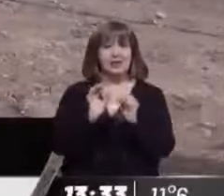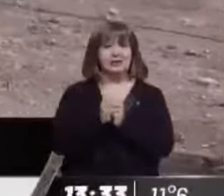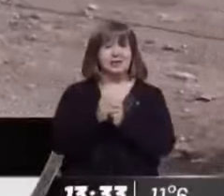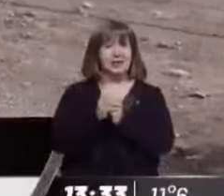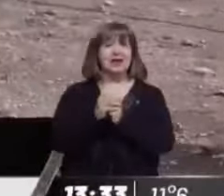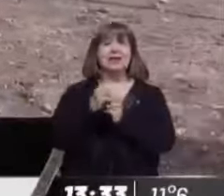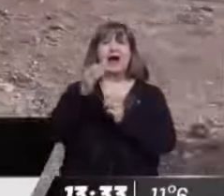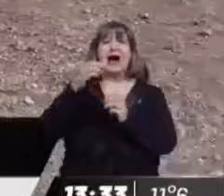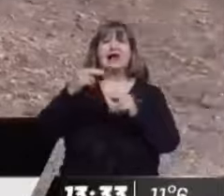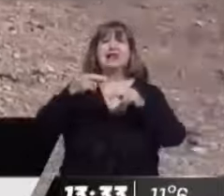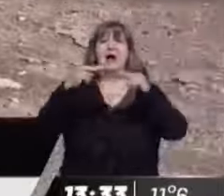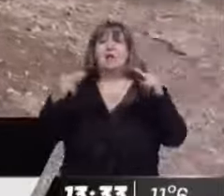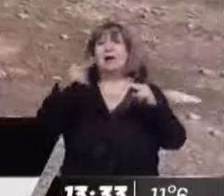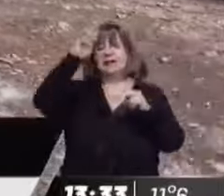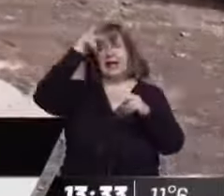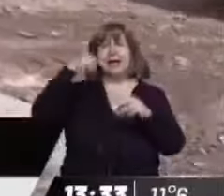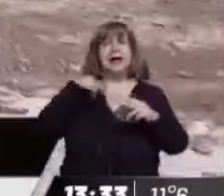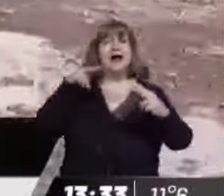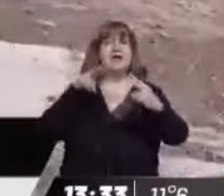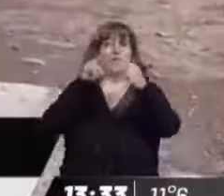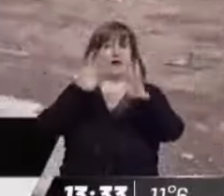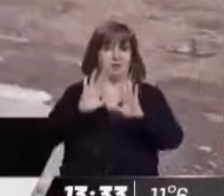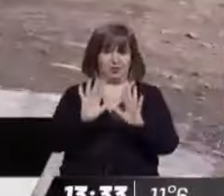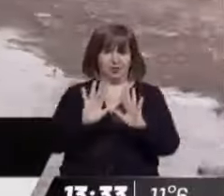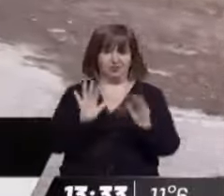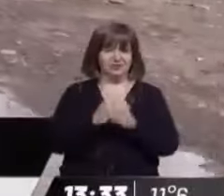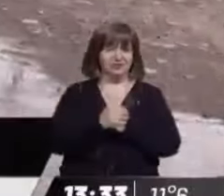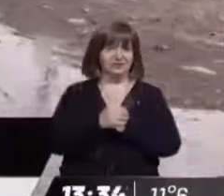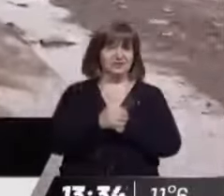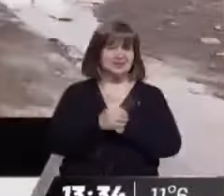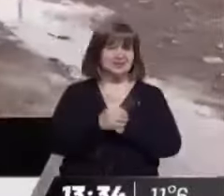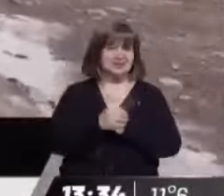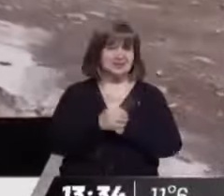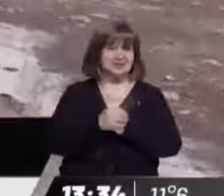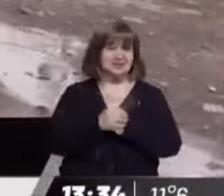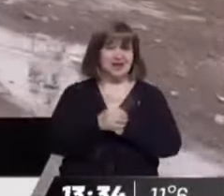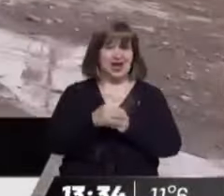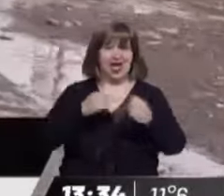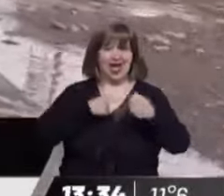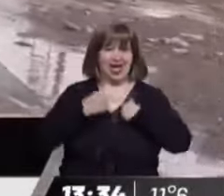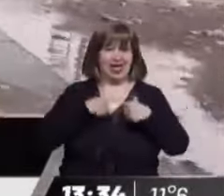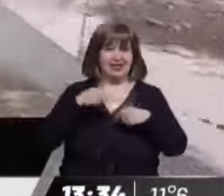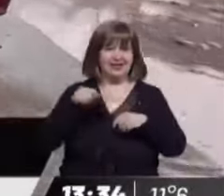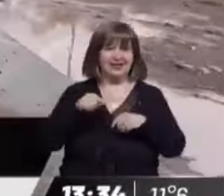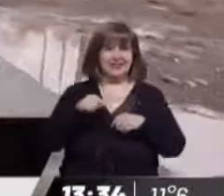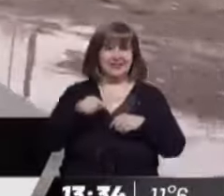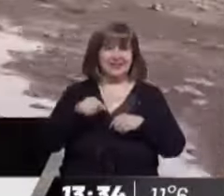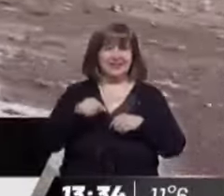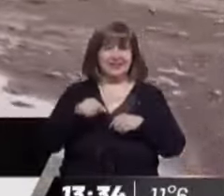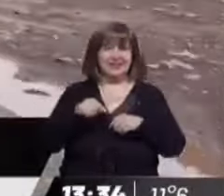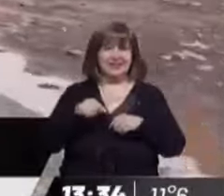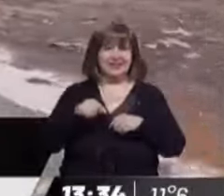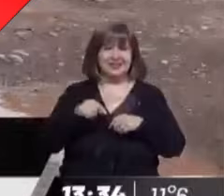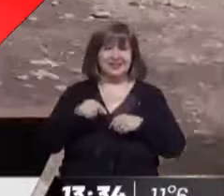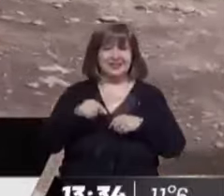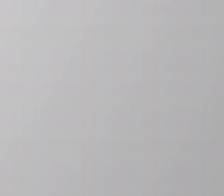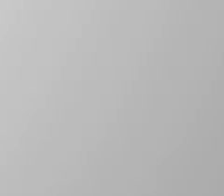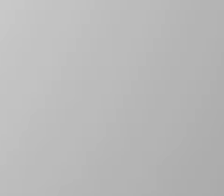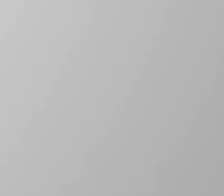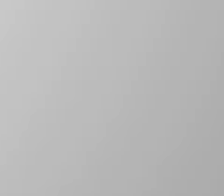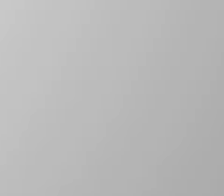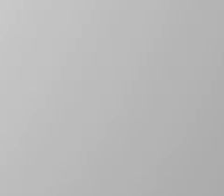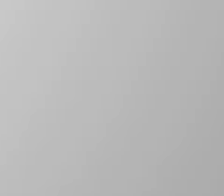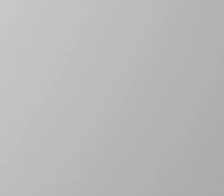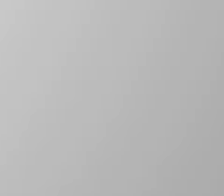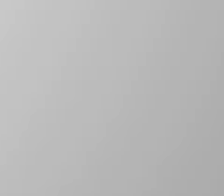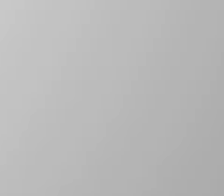tod puente un abrazo grande por suerte estoy en estado que te es que te esperen corriendo son 20 km un